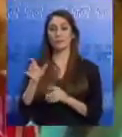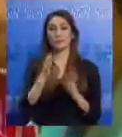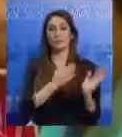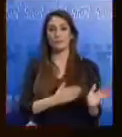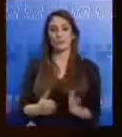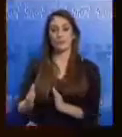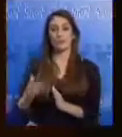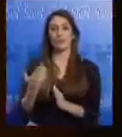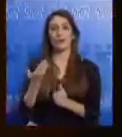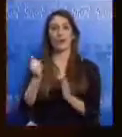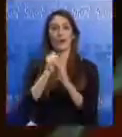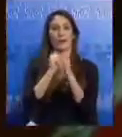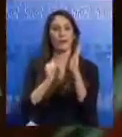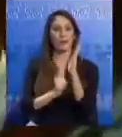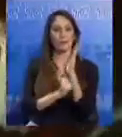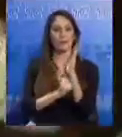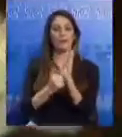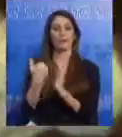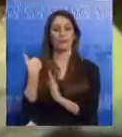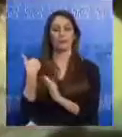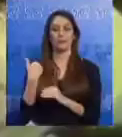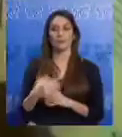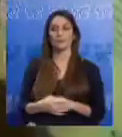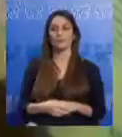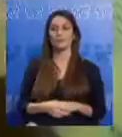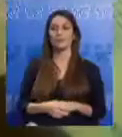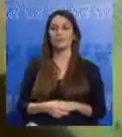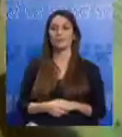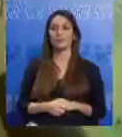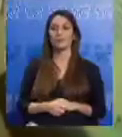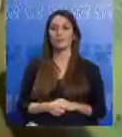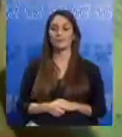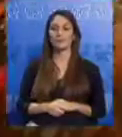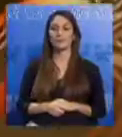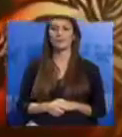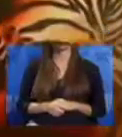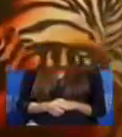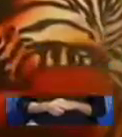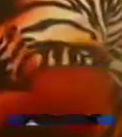de una nueva agenda urbana. José Luis Calderón, TC Televisión.